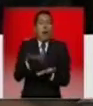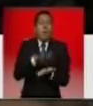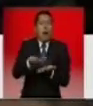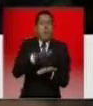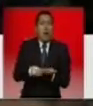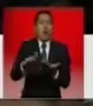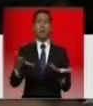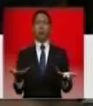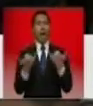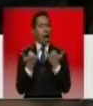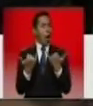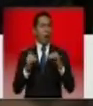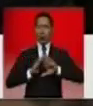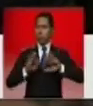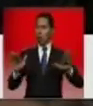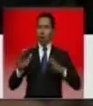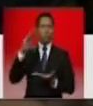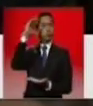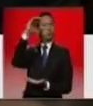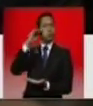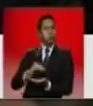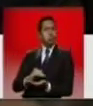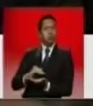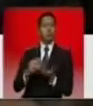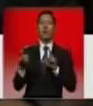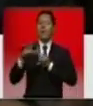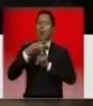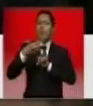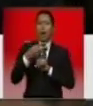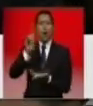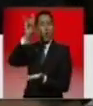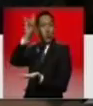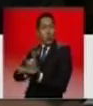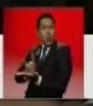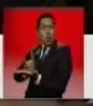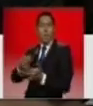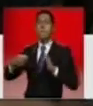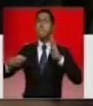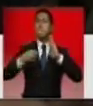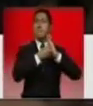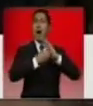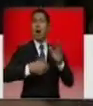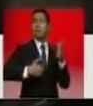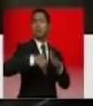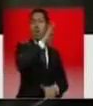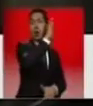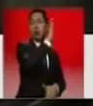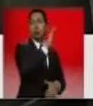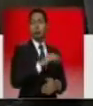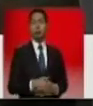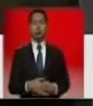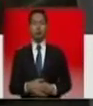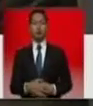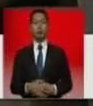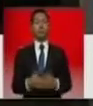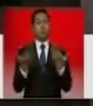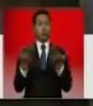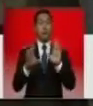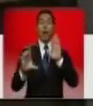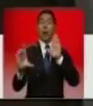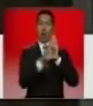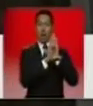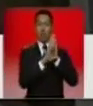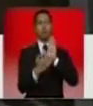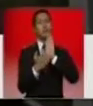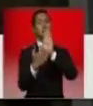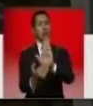no. Bajamos automáticamente lo que se necesita y en un pendrive se lo enviamos a la Asamblea. Esto forma parte de la Ley de la